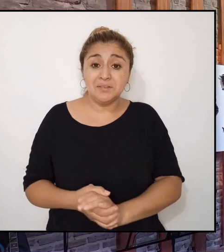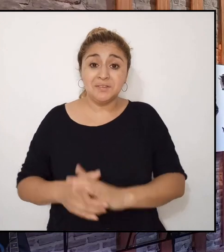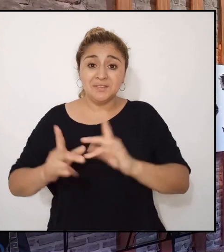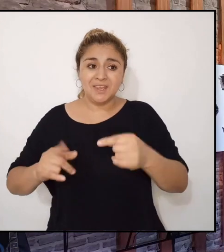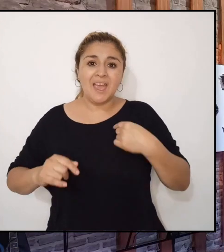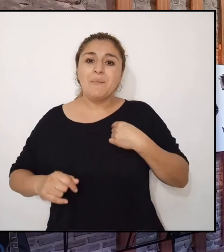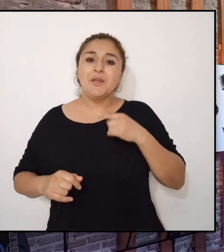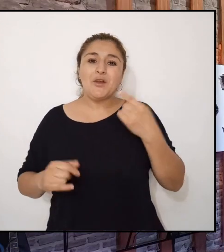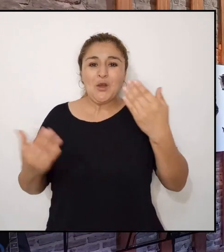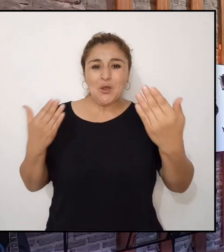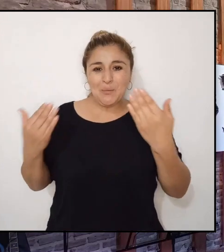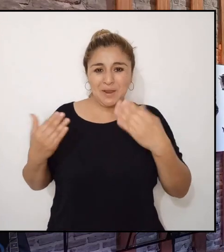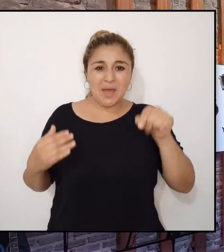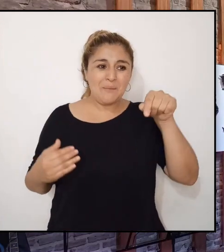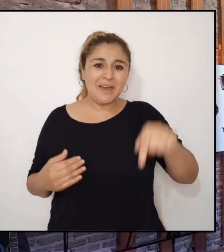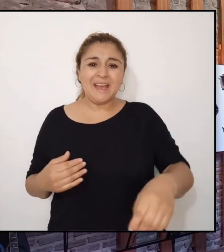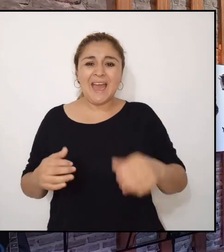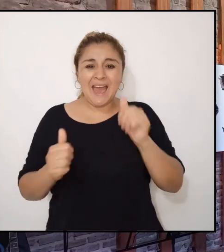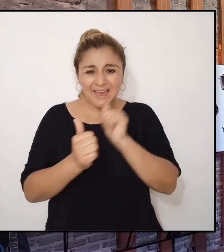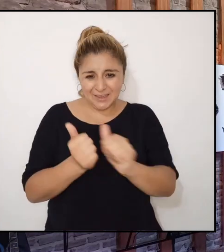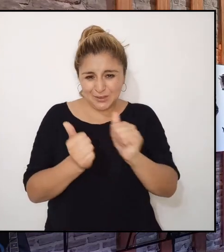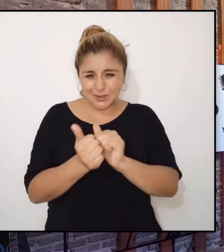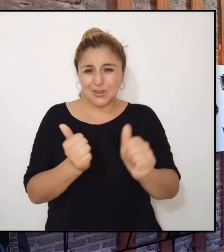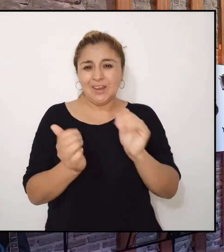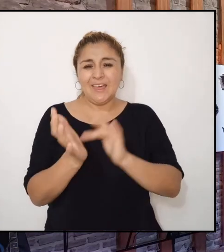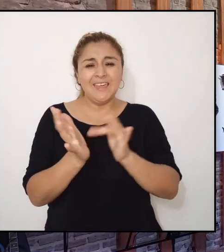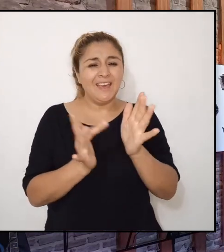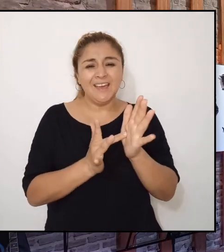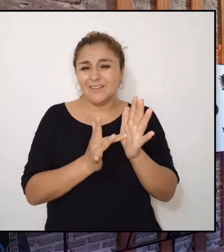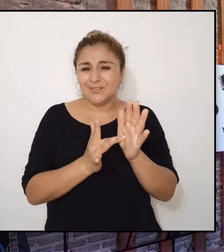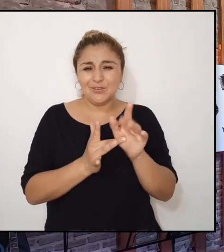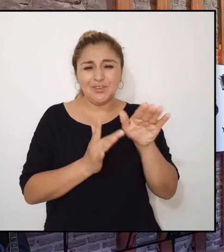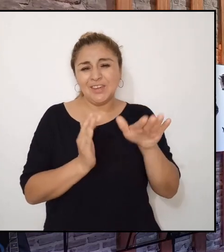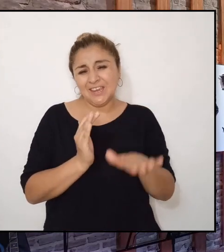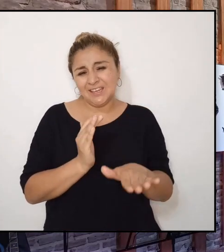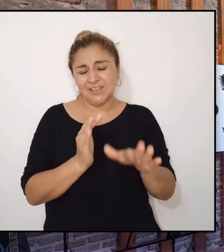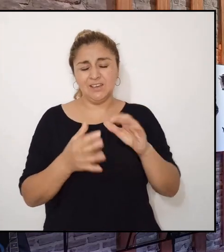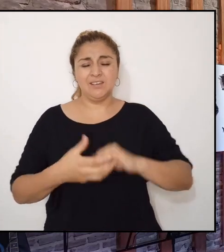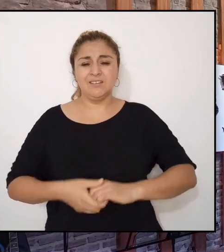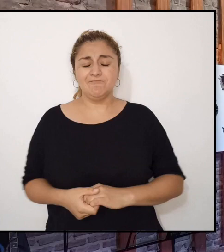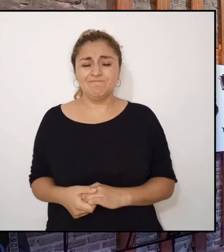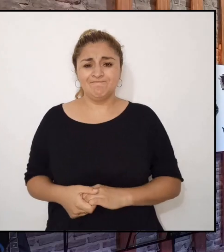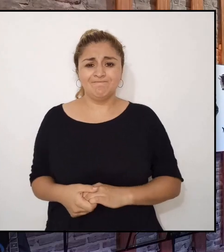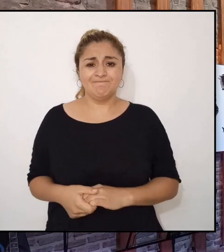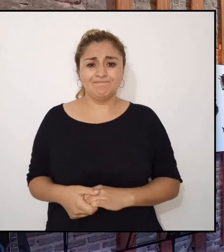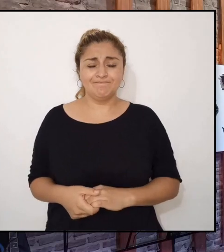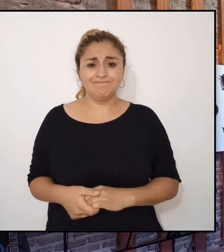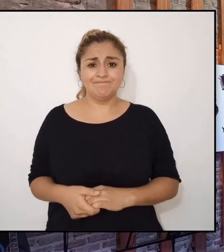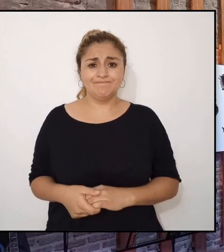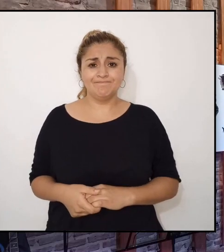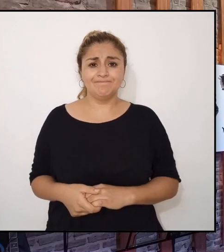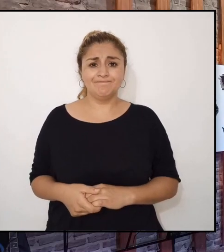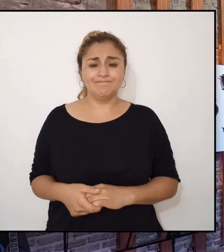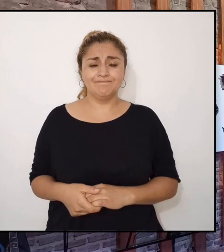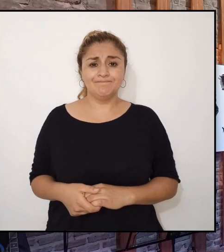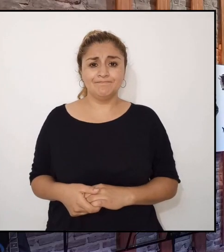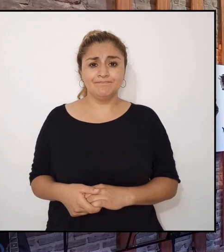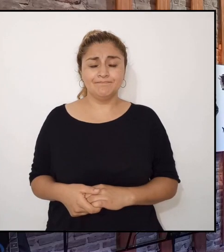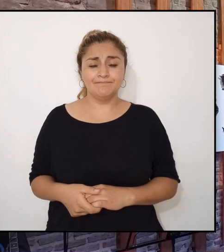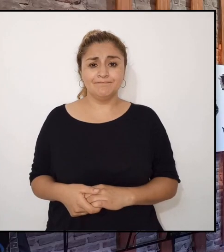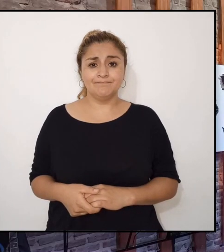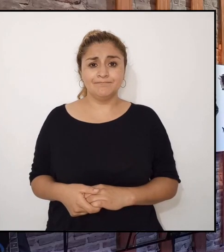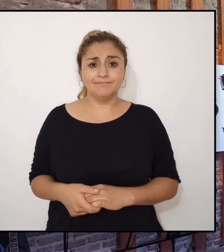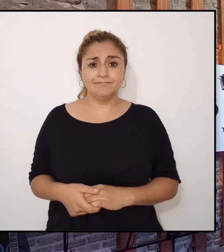conmigo? ¿Qué es Jesús o quién es Jesús? Yo noté algunas cosas nada más. En Juan